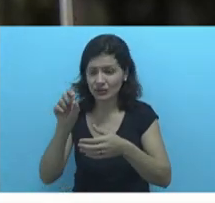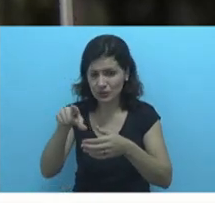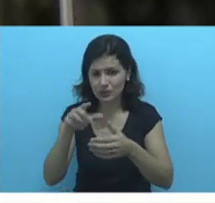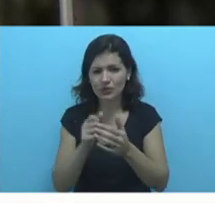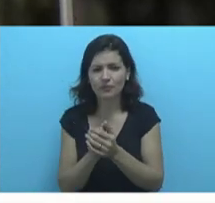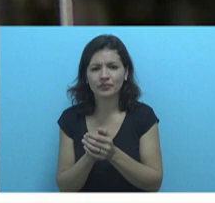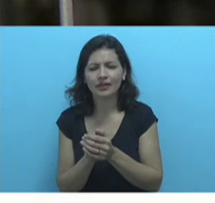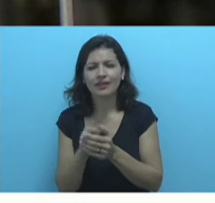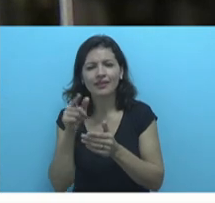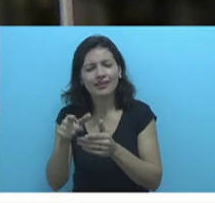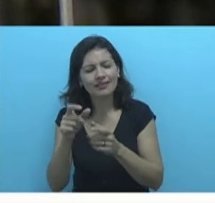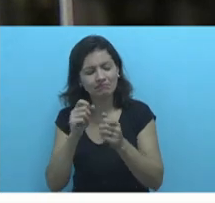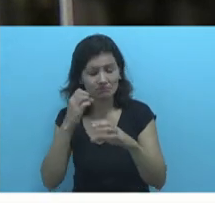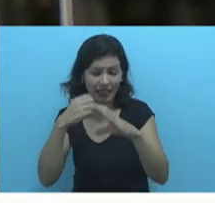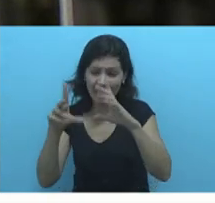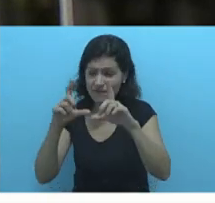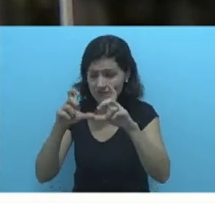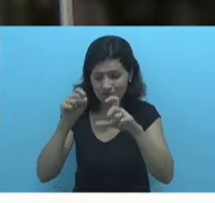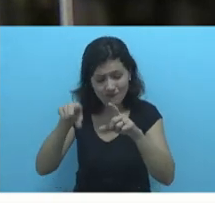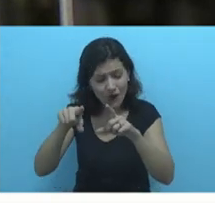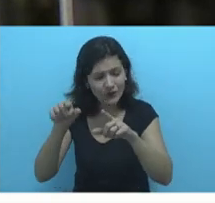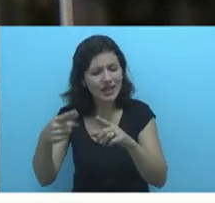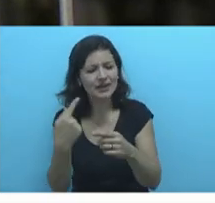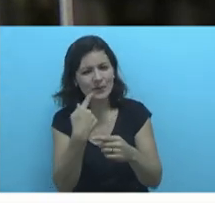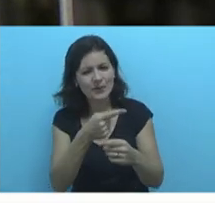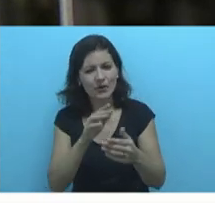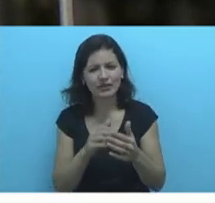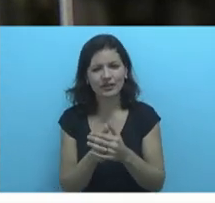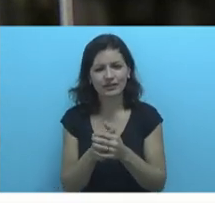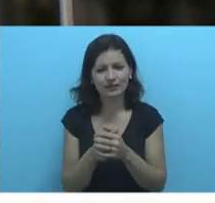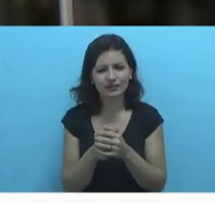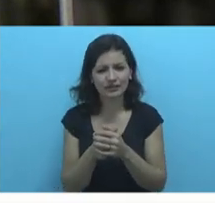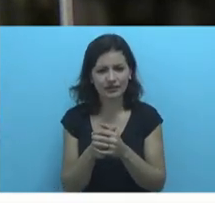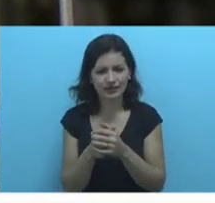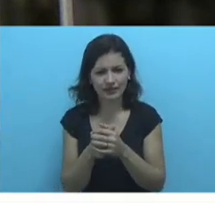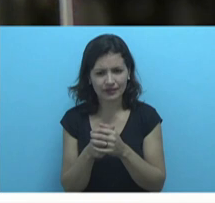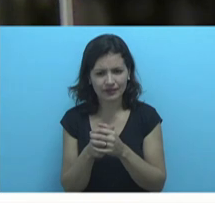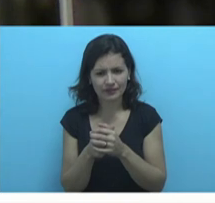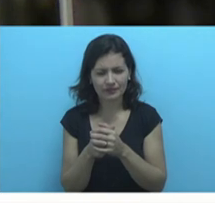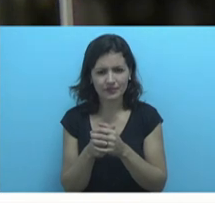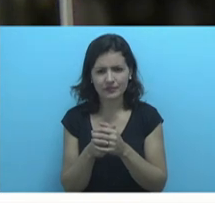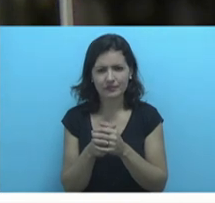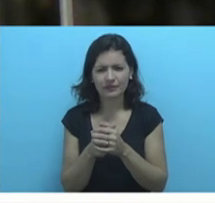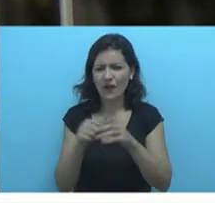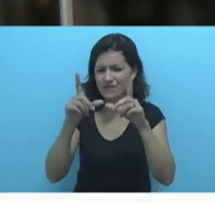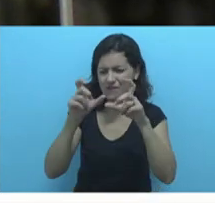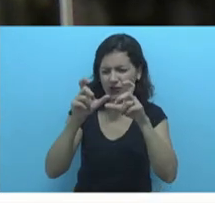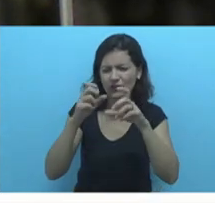que lo tomé y lo tomo hasta el día de hoy. Primero que esa foto tenía más de 25